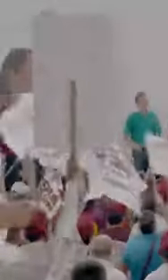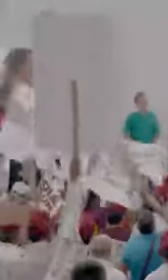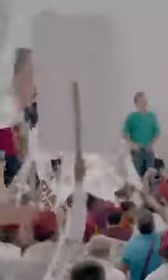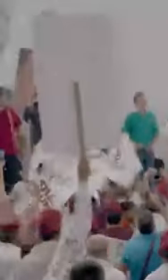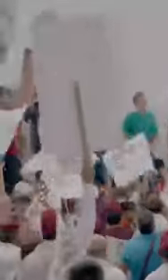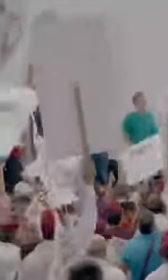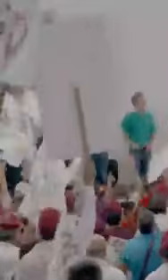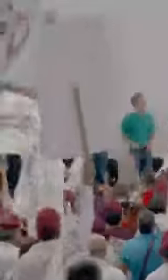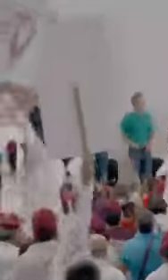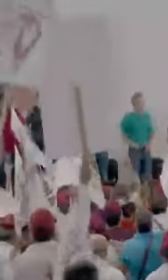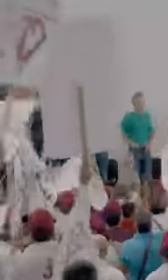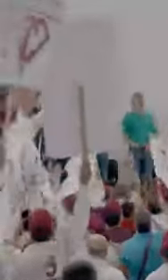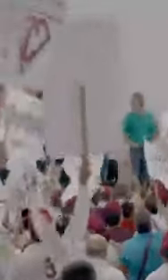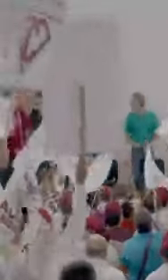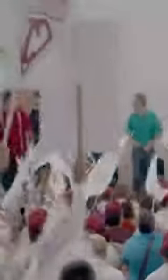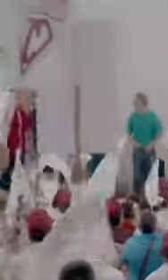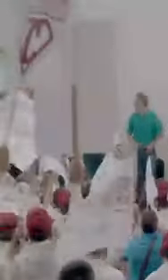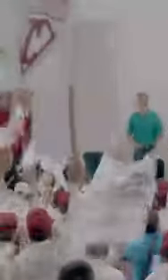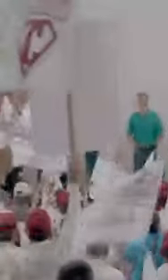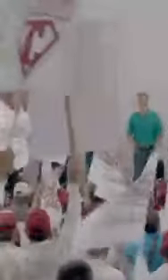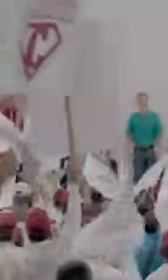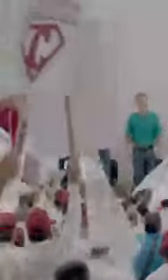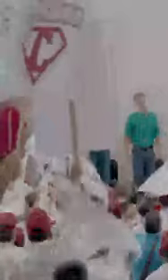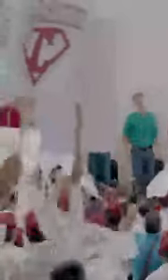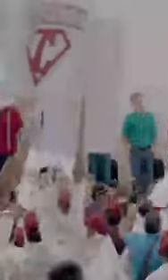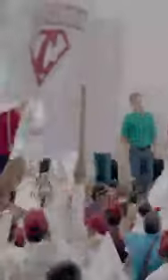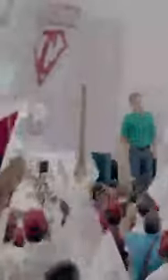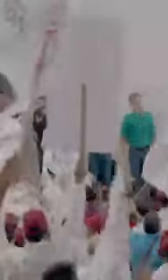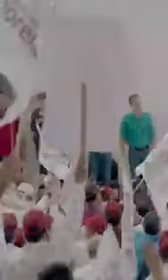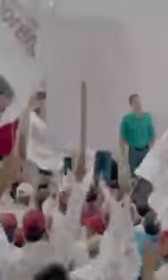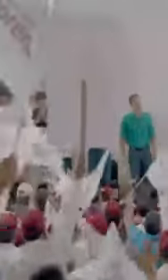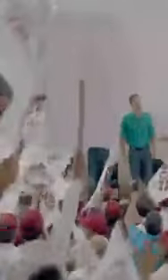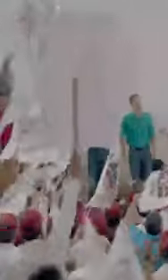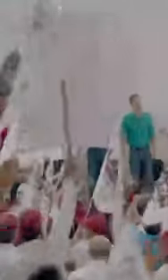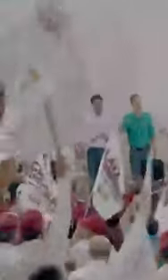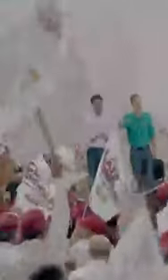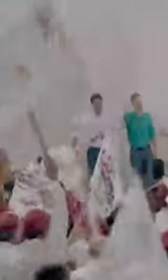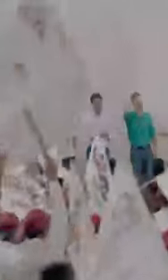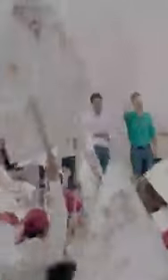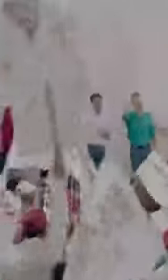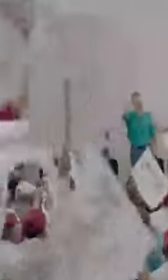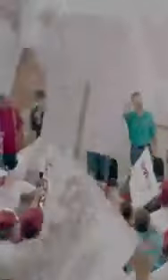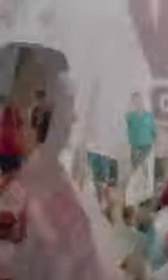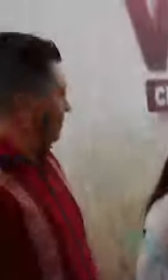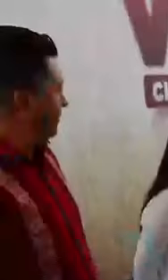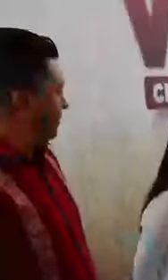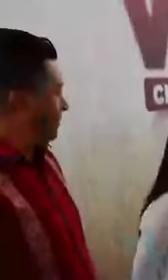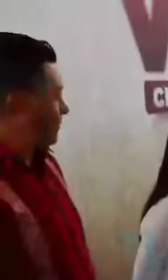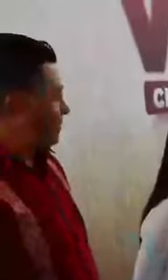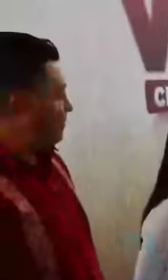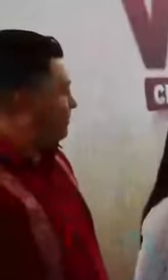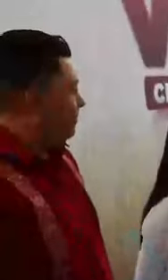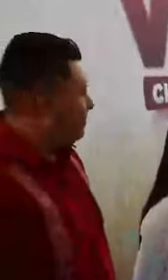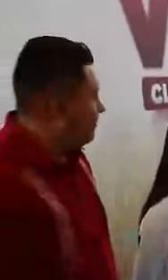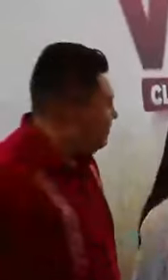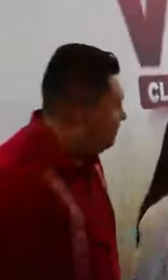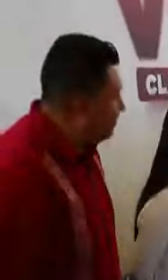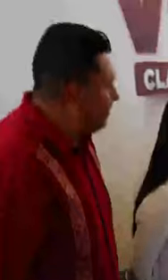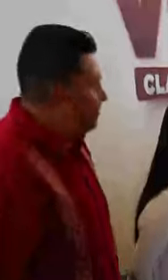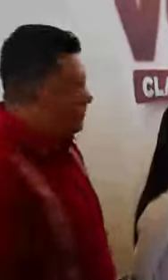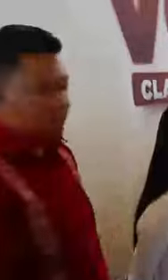Anaíd Salas García, candidata a presidenta municipal de Huaypoxtla. Jesús